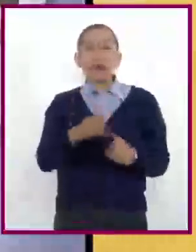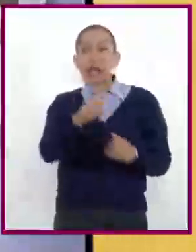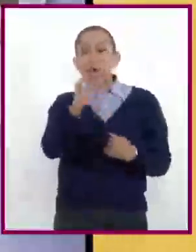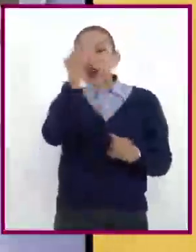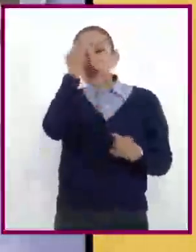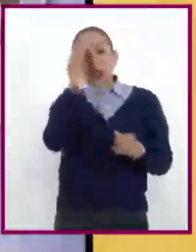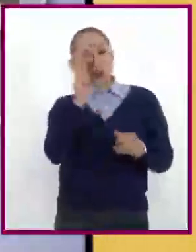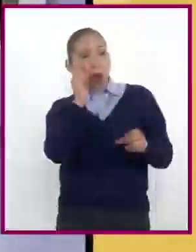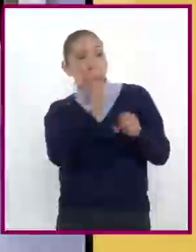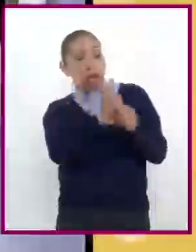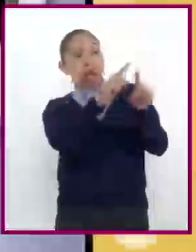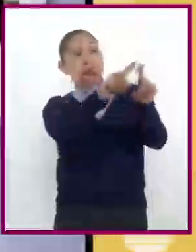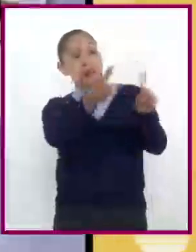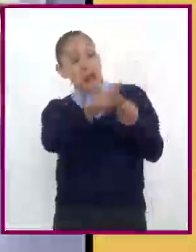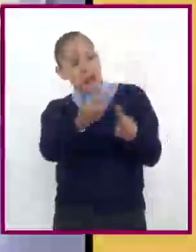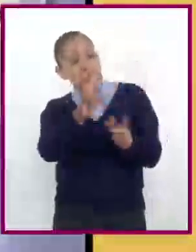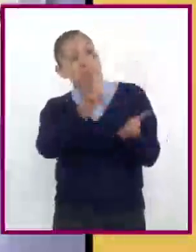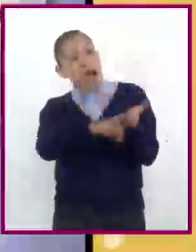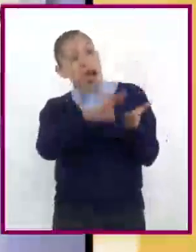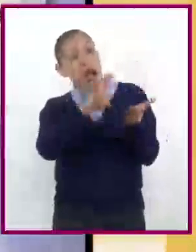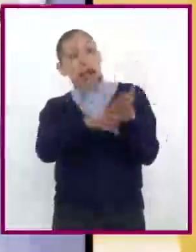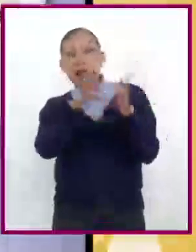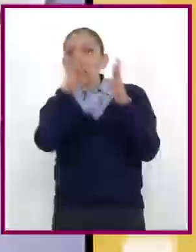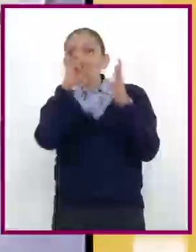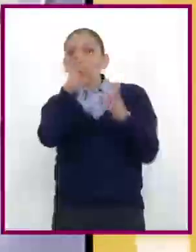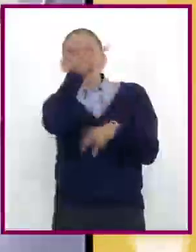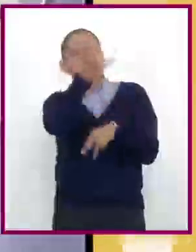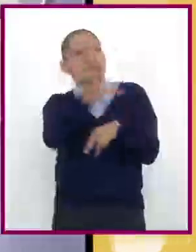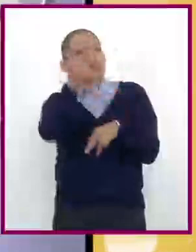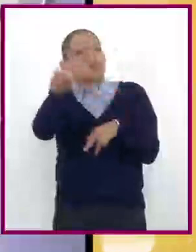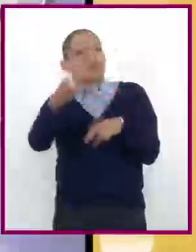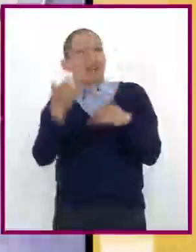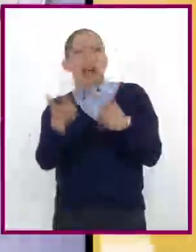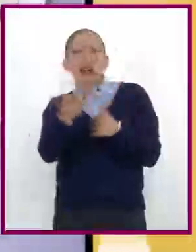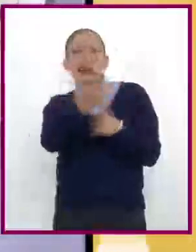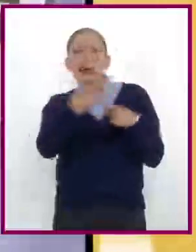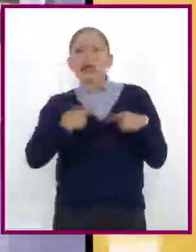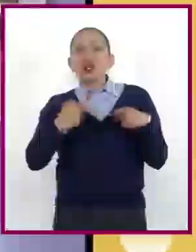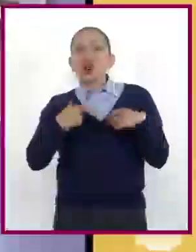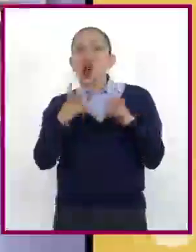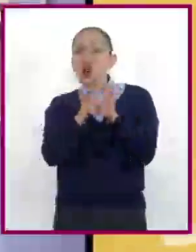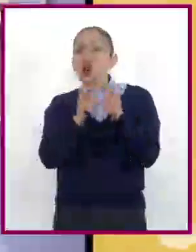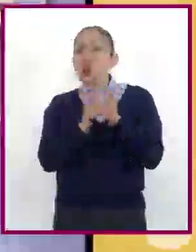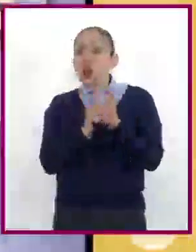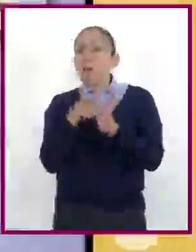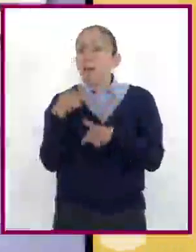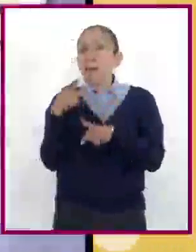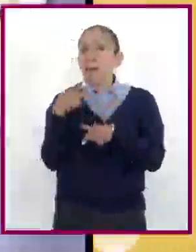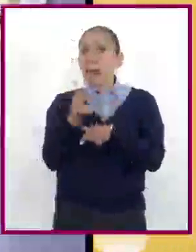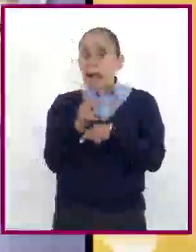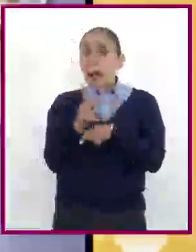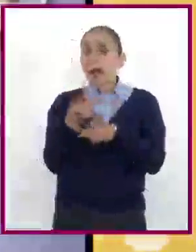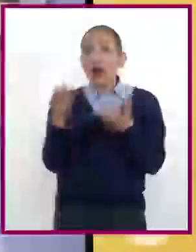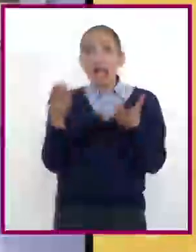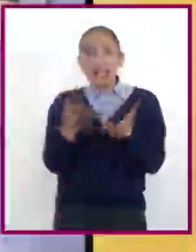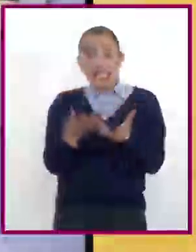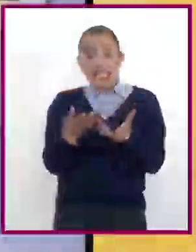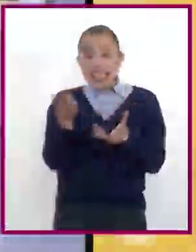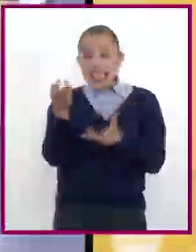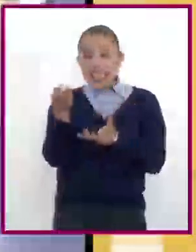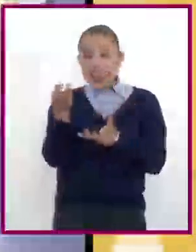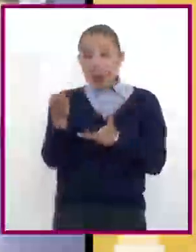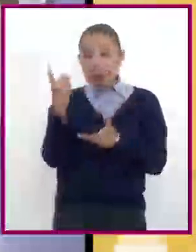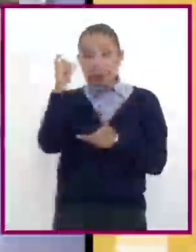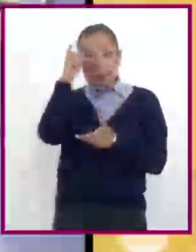Reconocer las diferencias es una forma de respetar la dignidad de cada persona y grupo. Sin embargo, lograrlo es uno de los